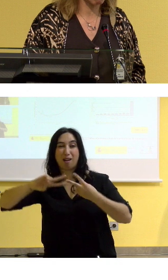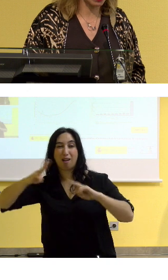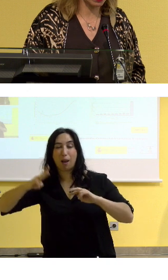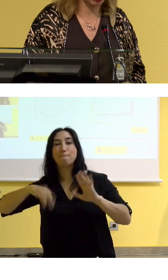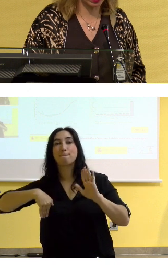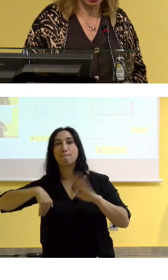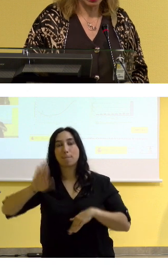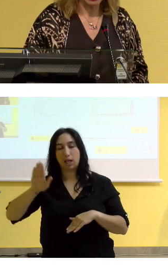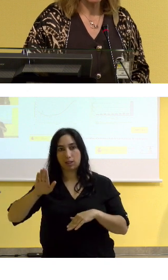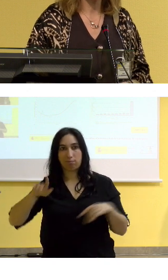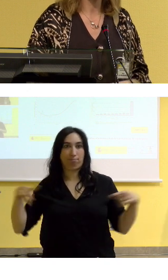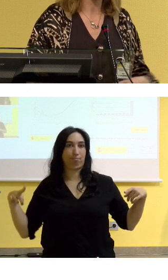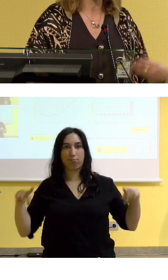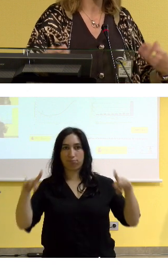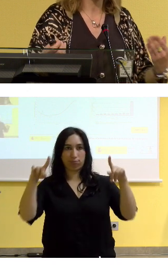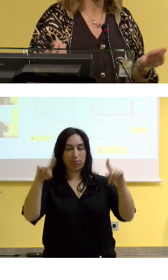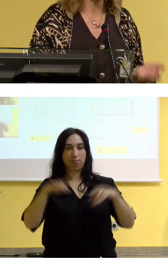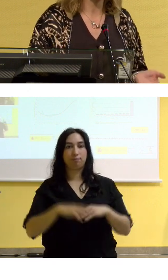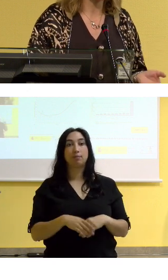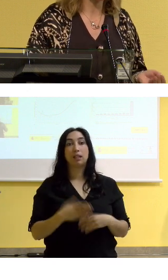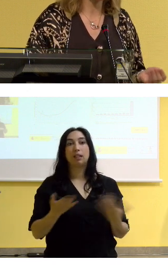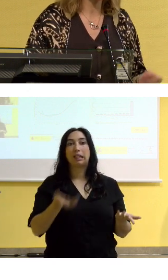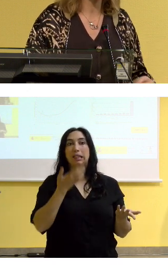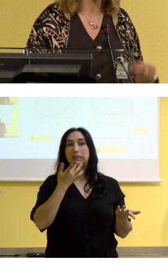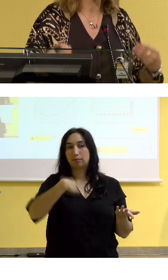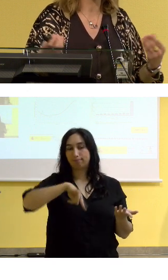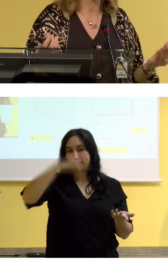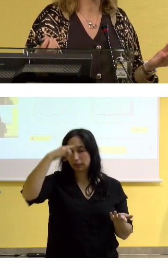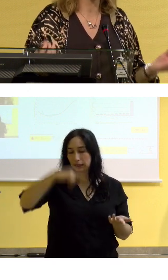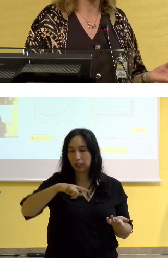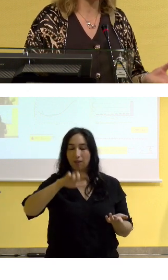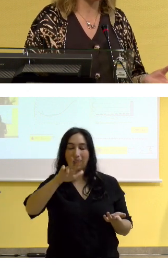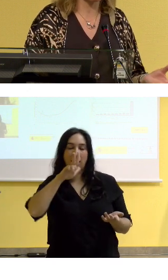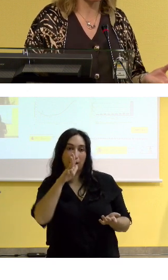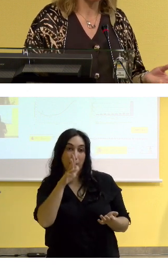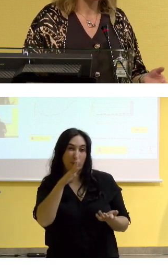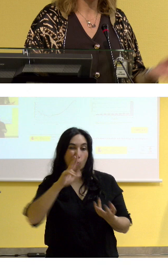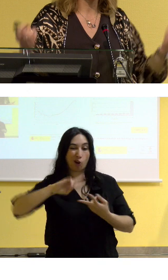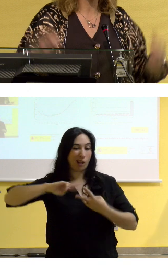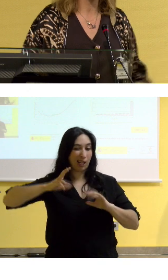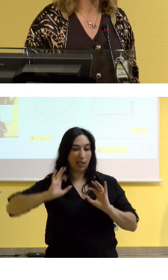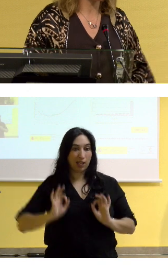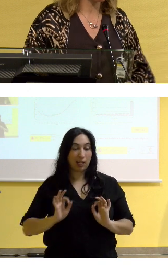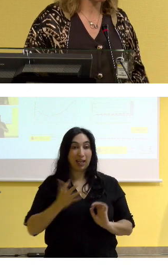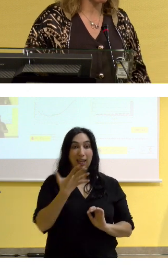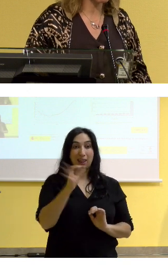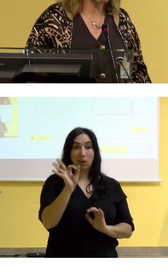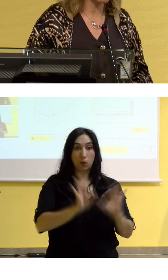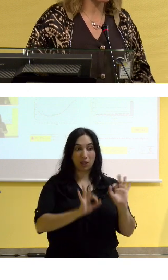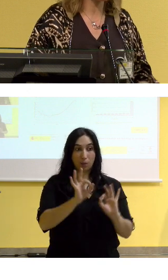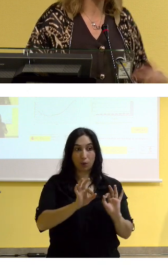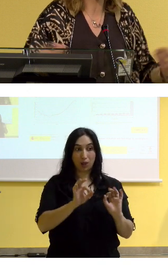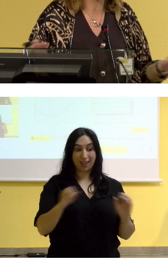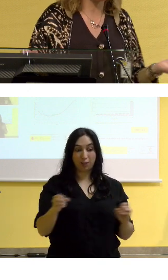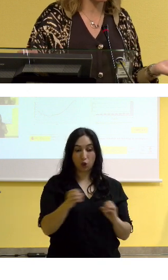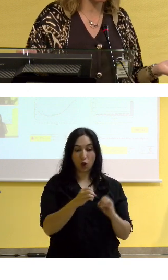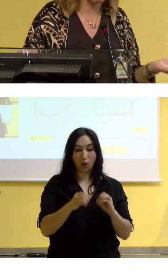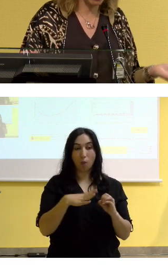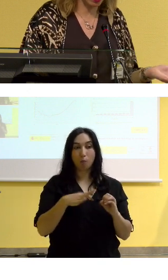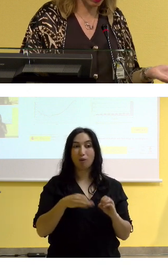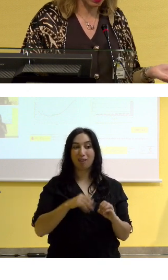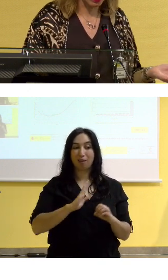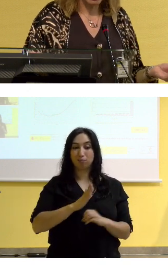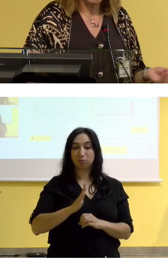cromosómicas, ¿vale? Entonces, si ya sabemos que el Huntington, solo por la ley de la genética, el 50% de los embriones podrían